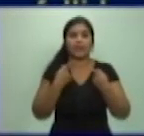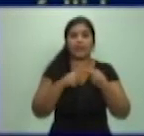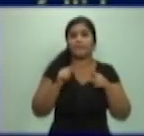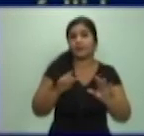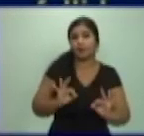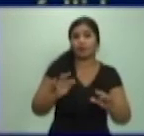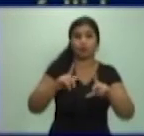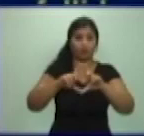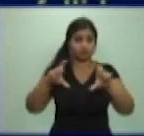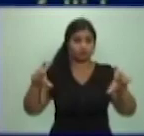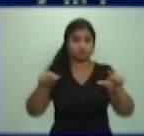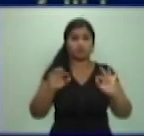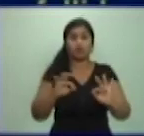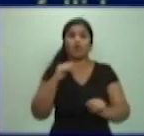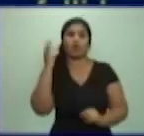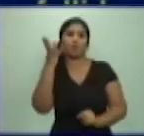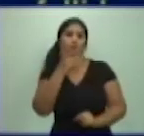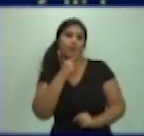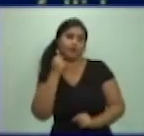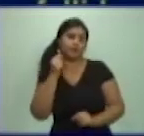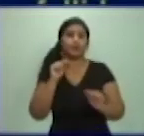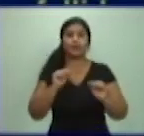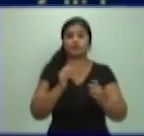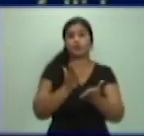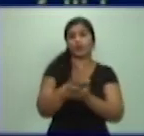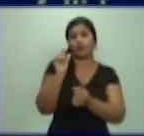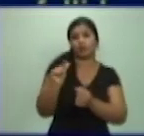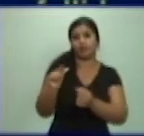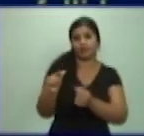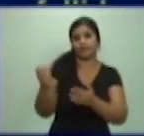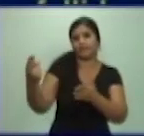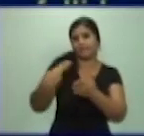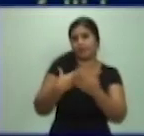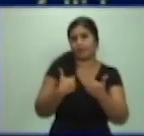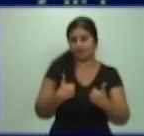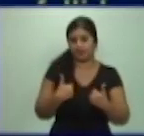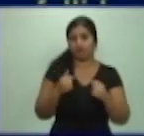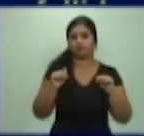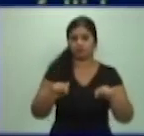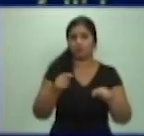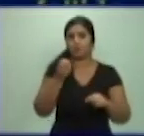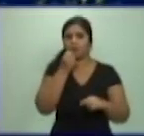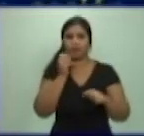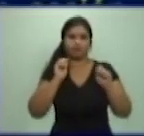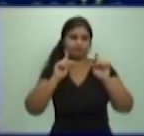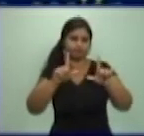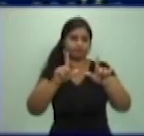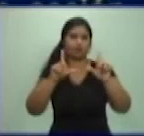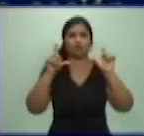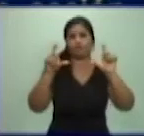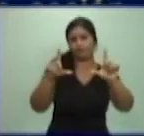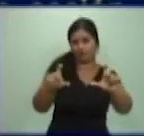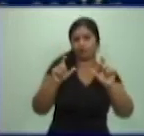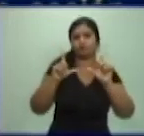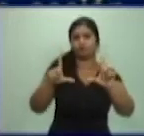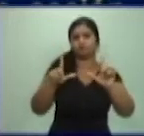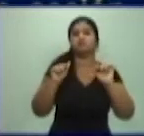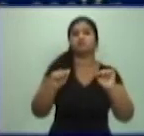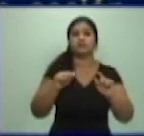muy bonito, y este otro texto de Quijote, usted le puede tirar fotos, lo puede leer en su casa, porque